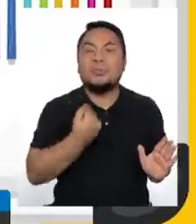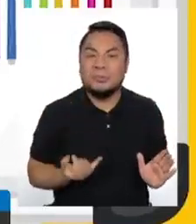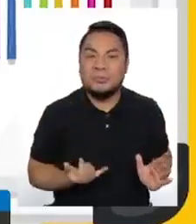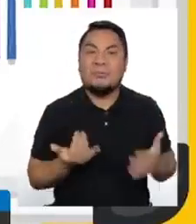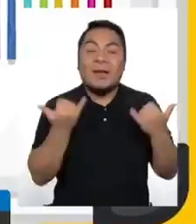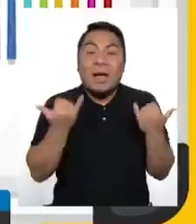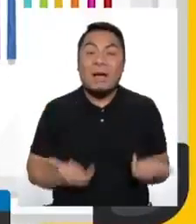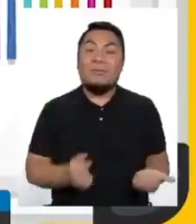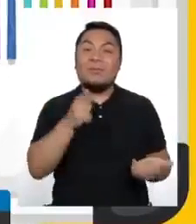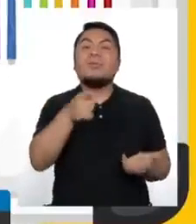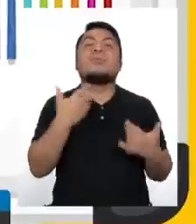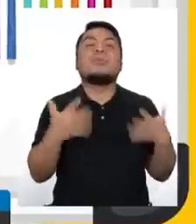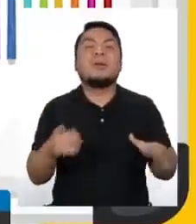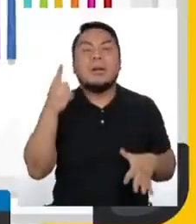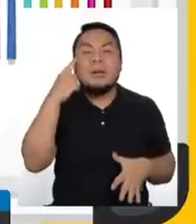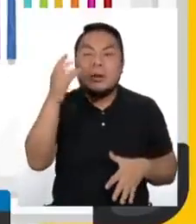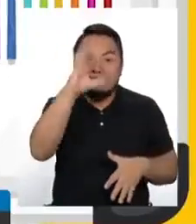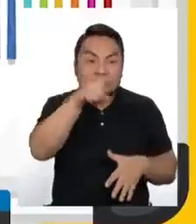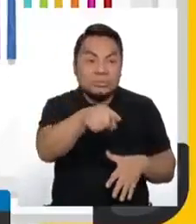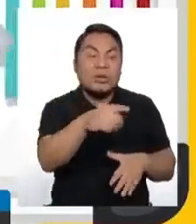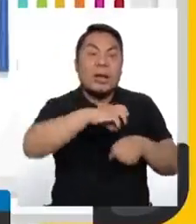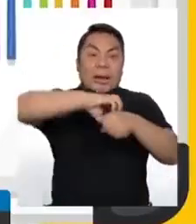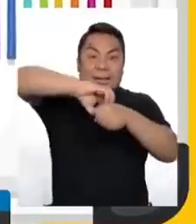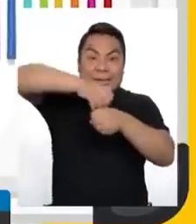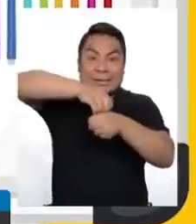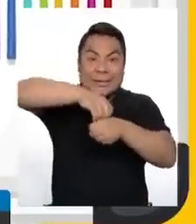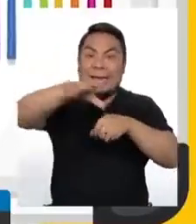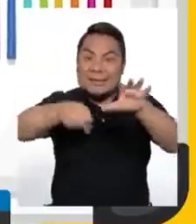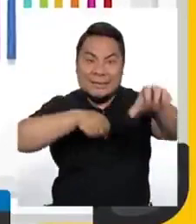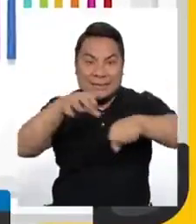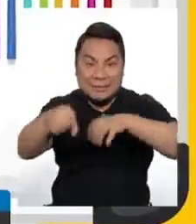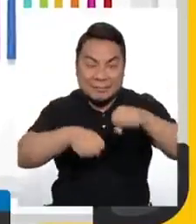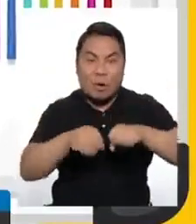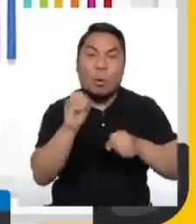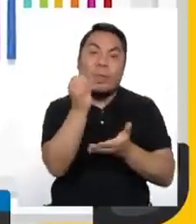busquemos algunos de estos materiales o dibujemos.